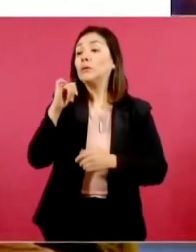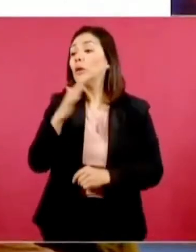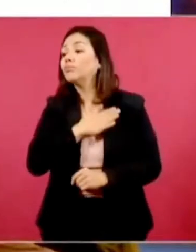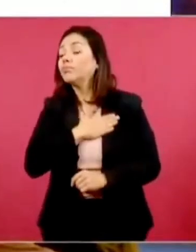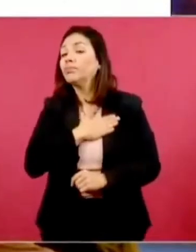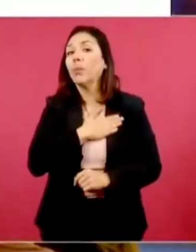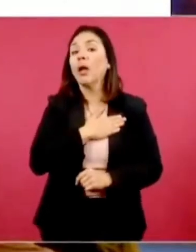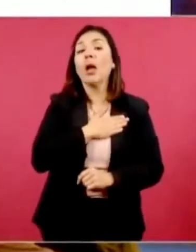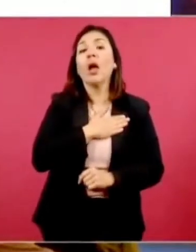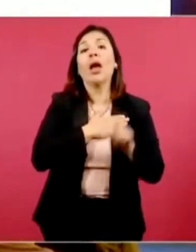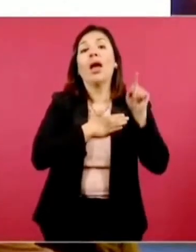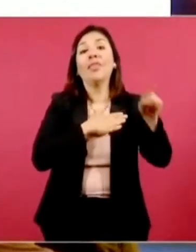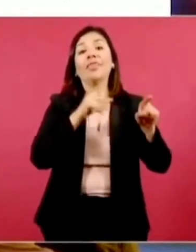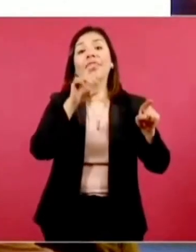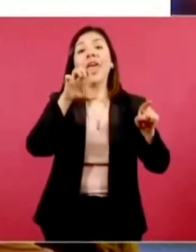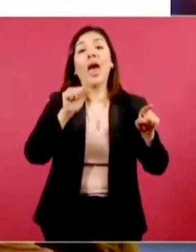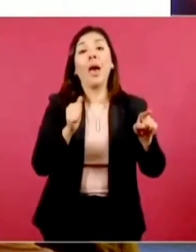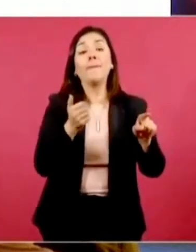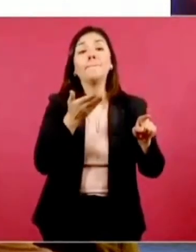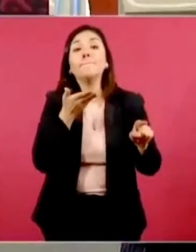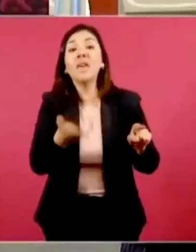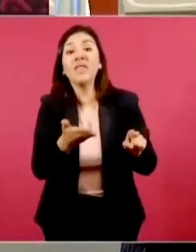de la DEA